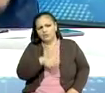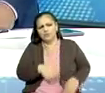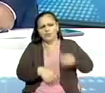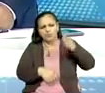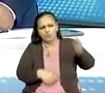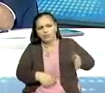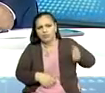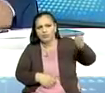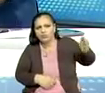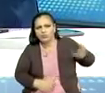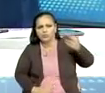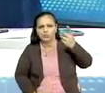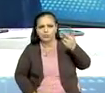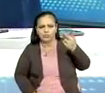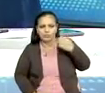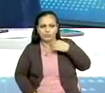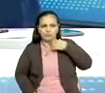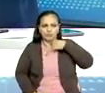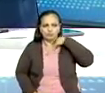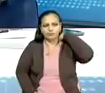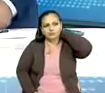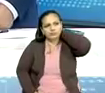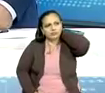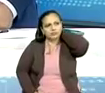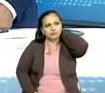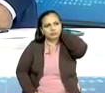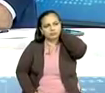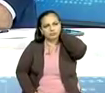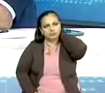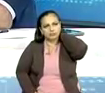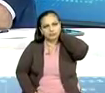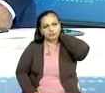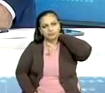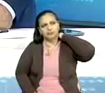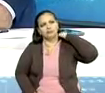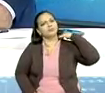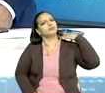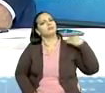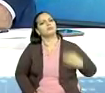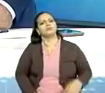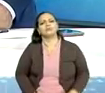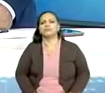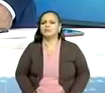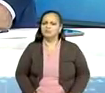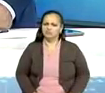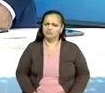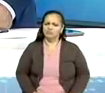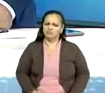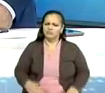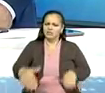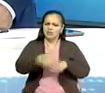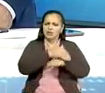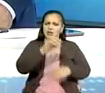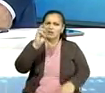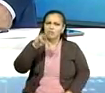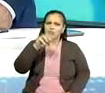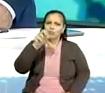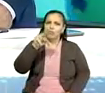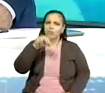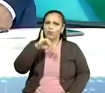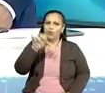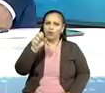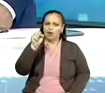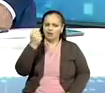Monjas. Lo que indica es lamentable, es que a la altura de la calle Monjas, allí sí continúa todavía con...